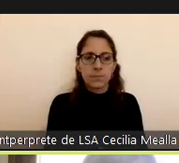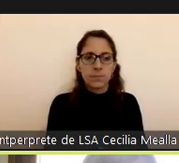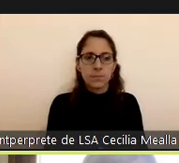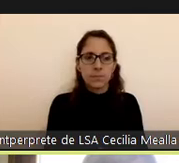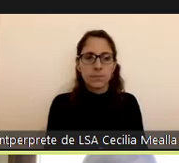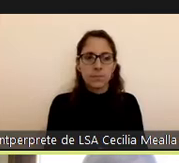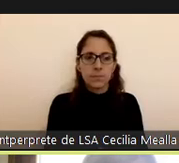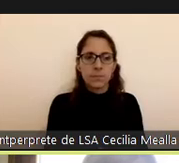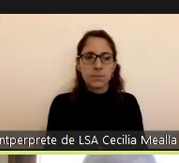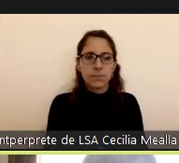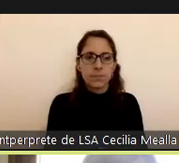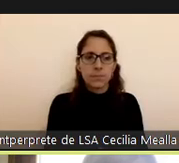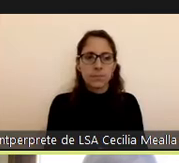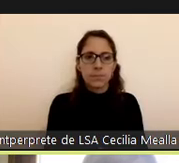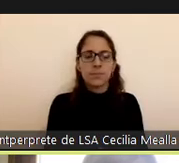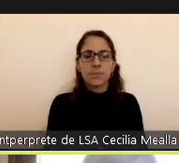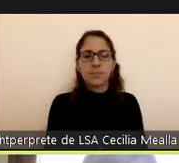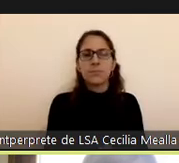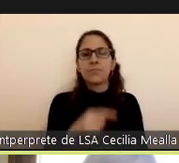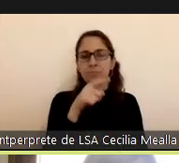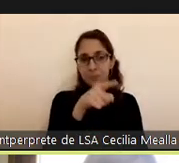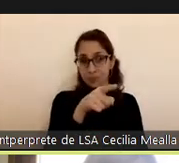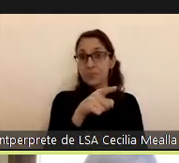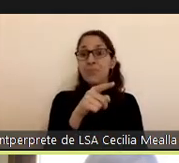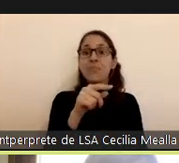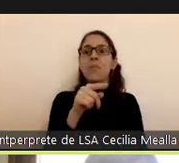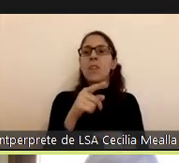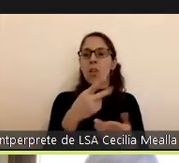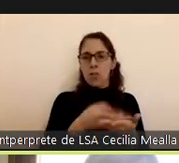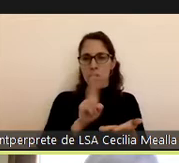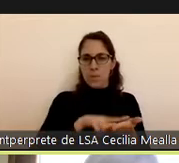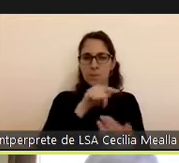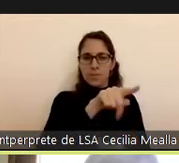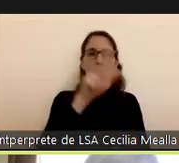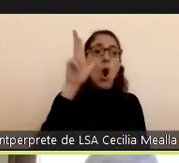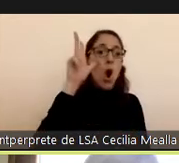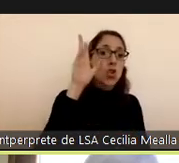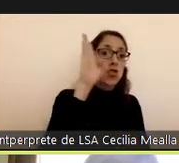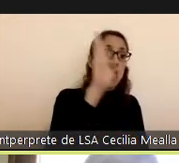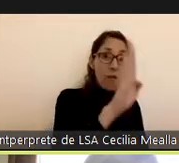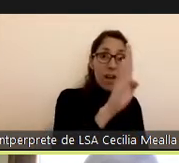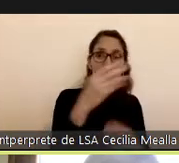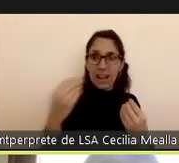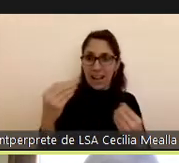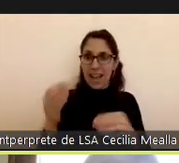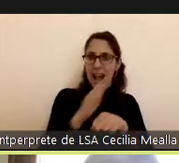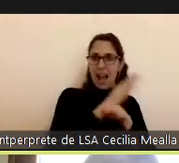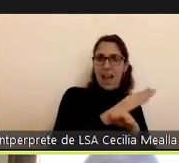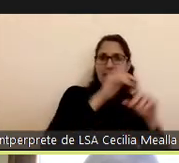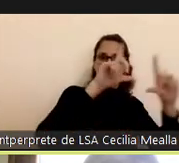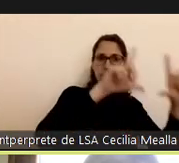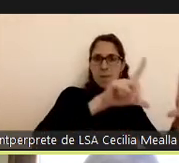Bueno, 8b, entonces tenemos esto que veíamos en la imagen, en esta